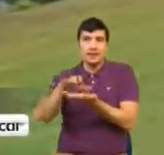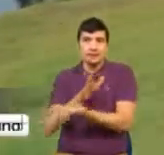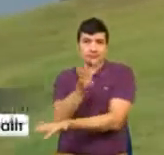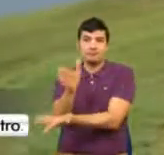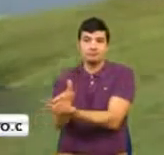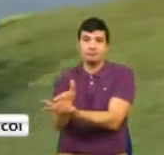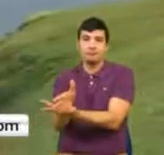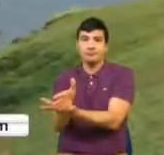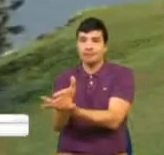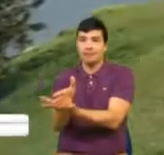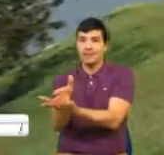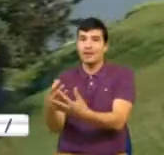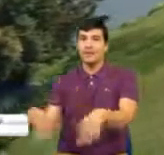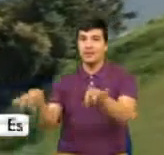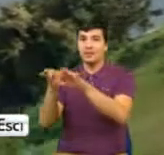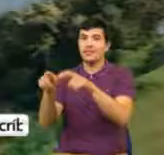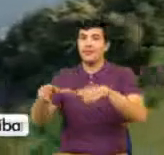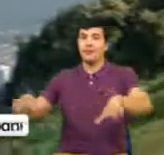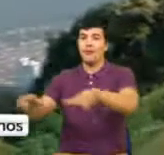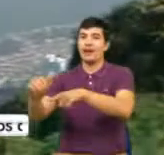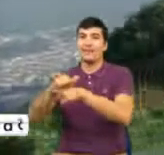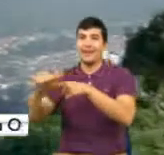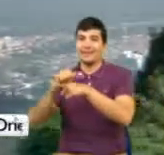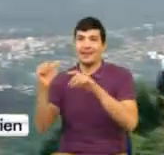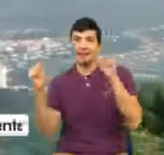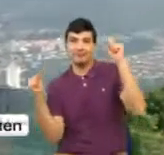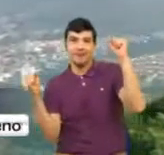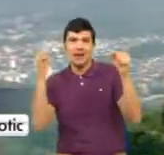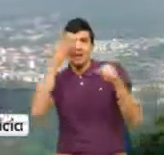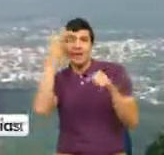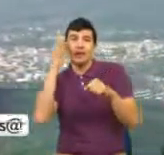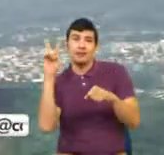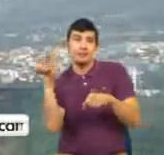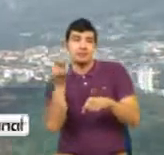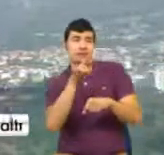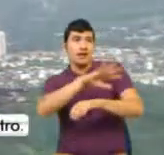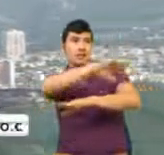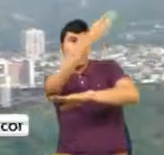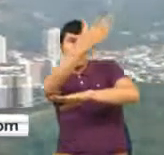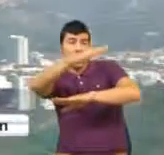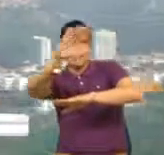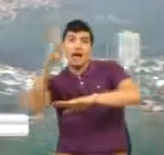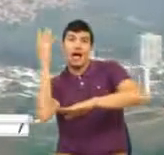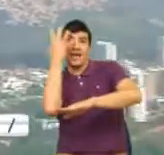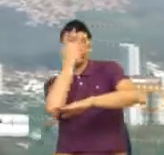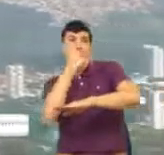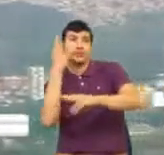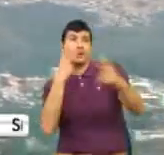privilegiado para practicar parapente por sus hermosos paisajes que enamoran a los turistas.